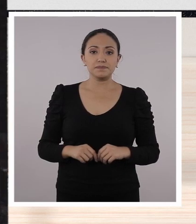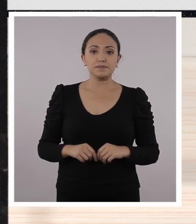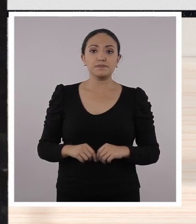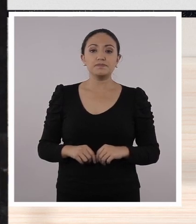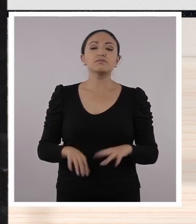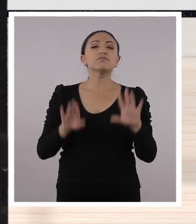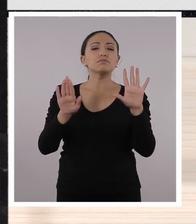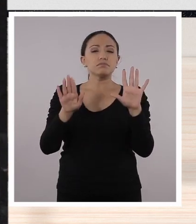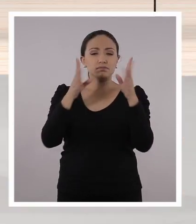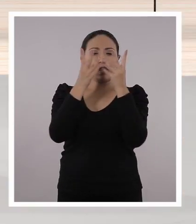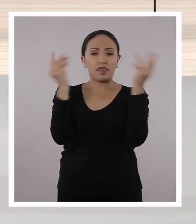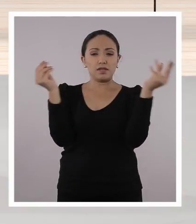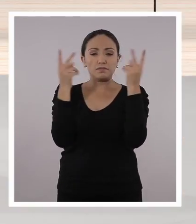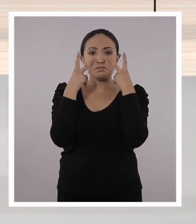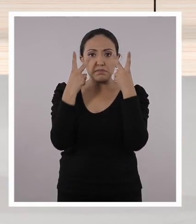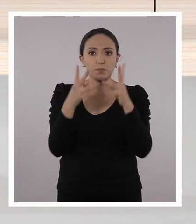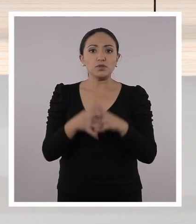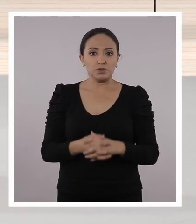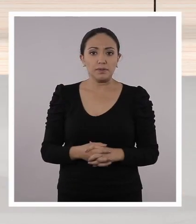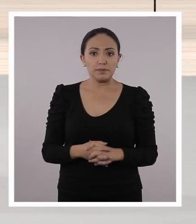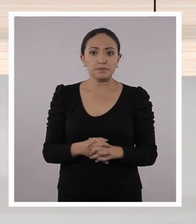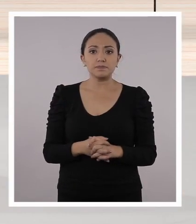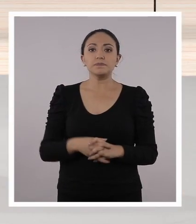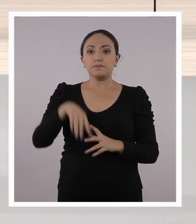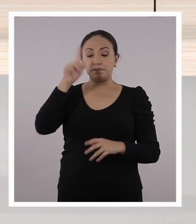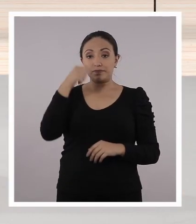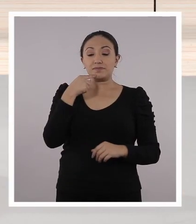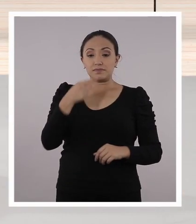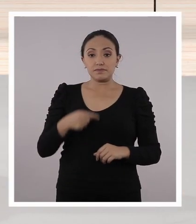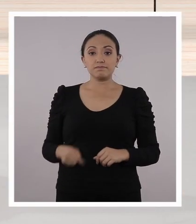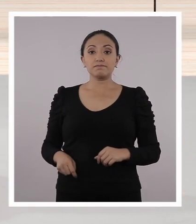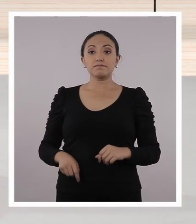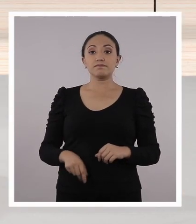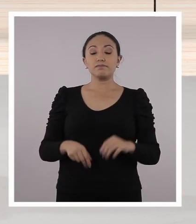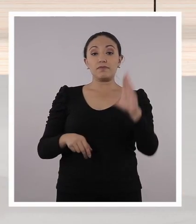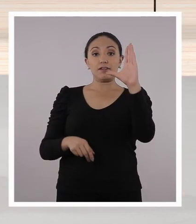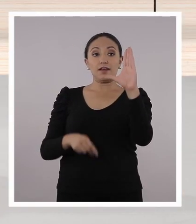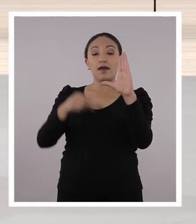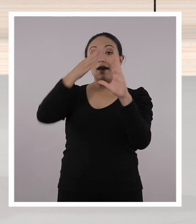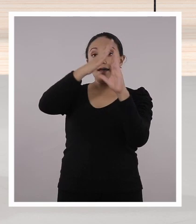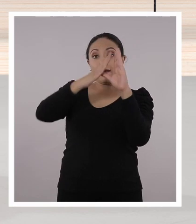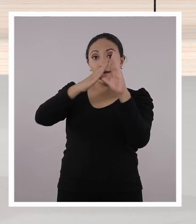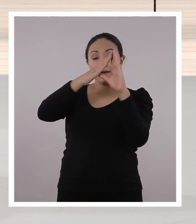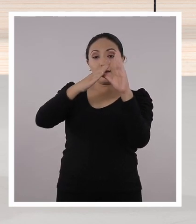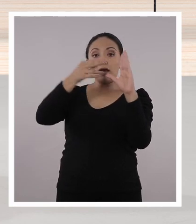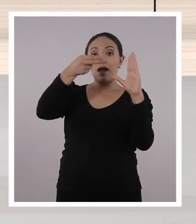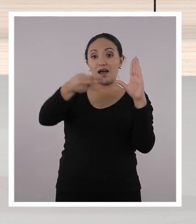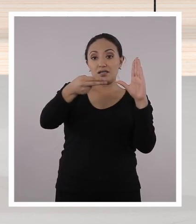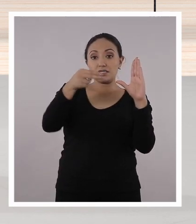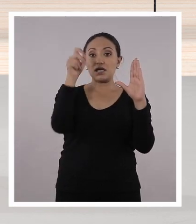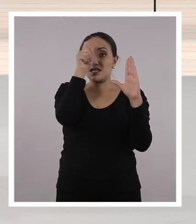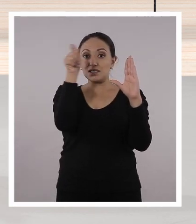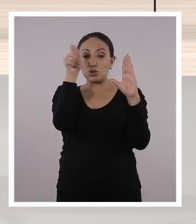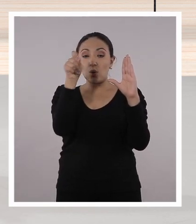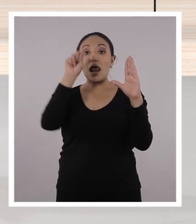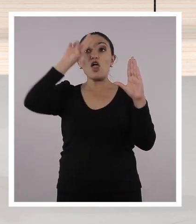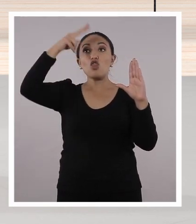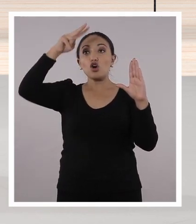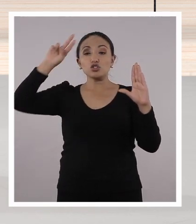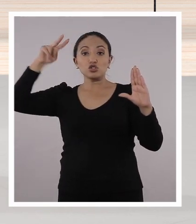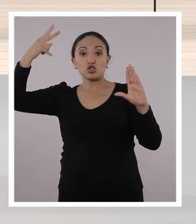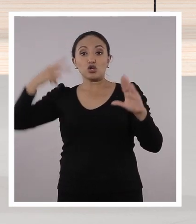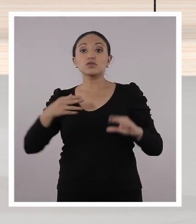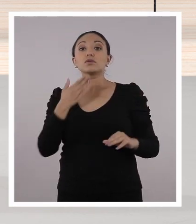cuadrado. Despejemos la hipotenusa de una sola vez, ¿no es cierto? Sería entonces, hipotenusa es igual. Como está el